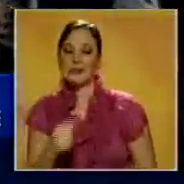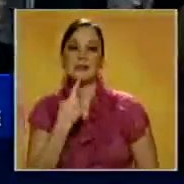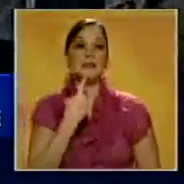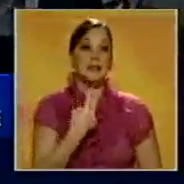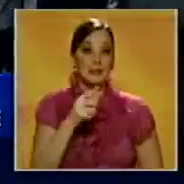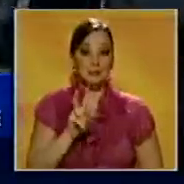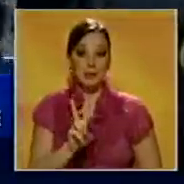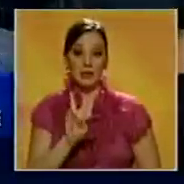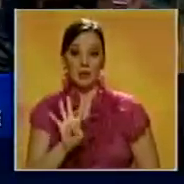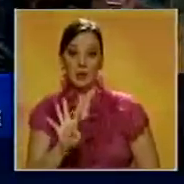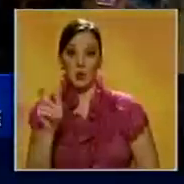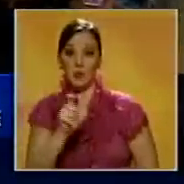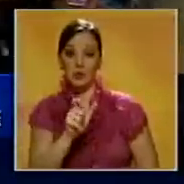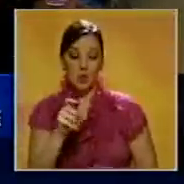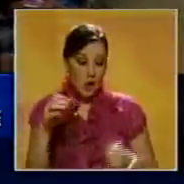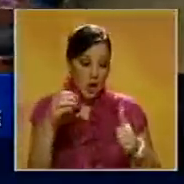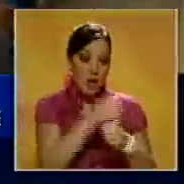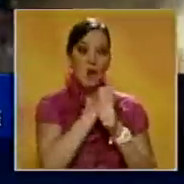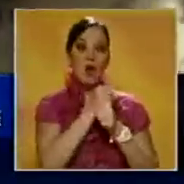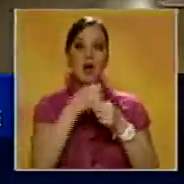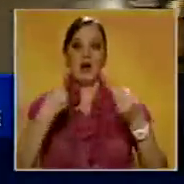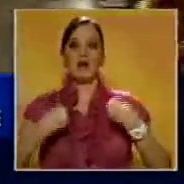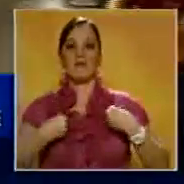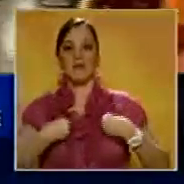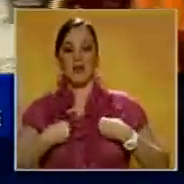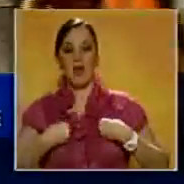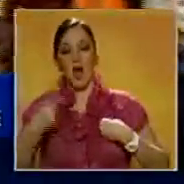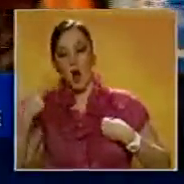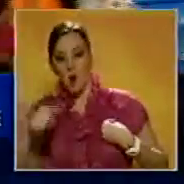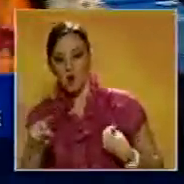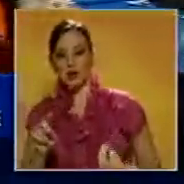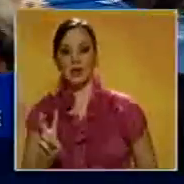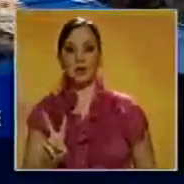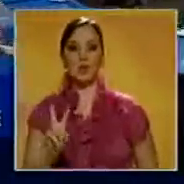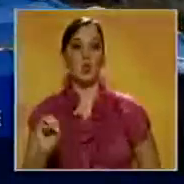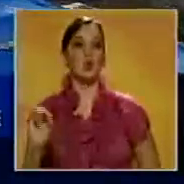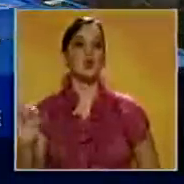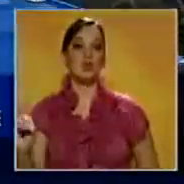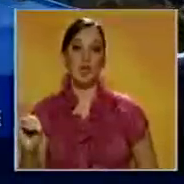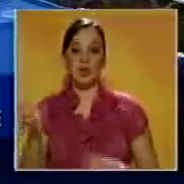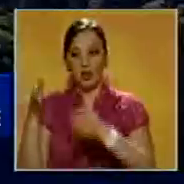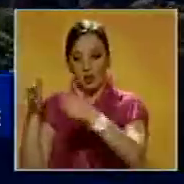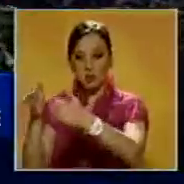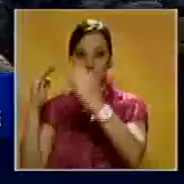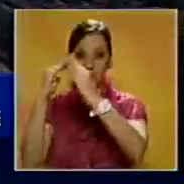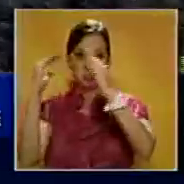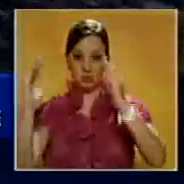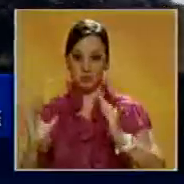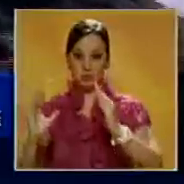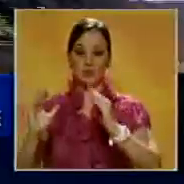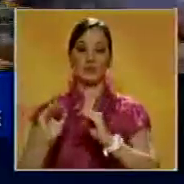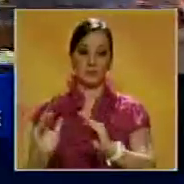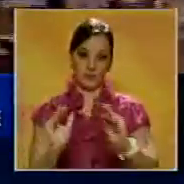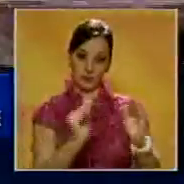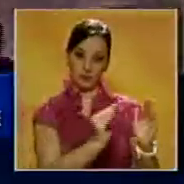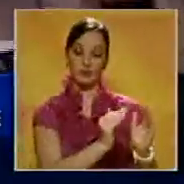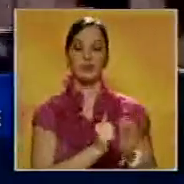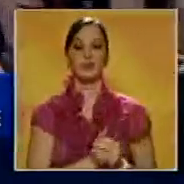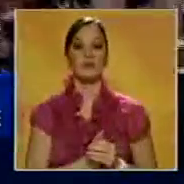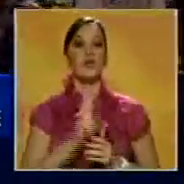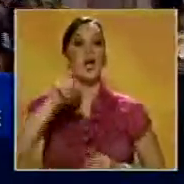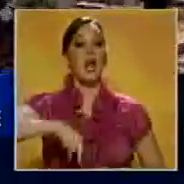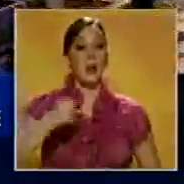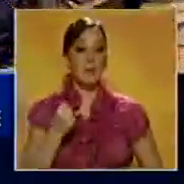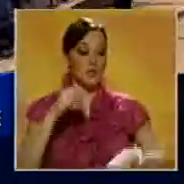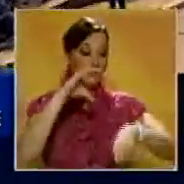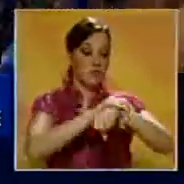personas fueron encontradas con vida, mientras que otras 200 se encuentran en albergues. Por otra parte, la policía local detuvo a